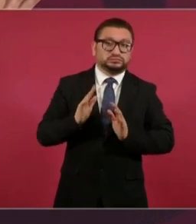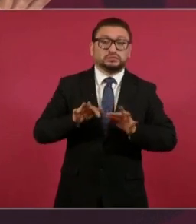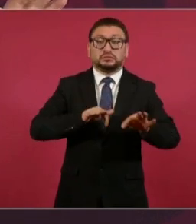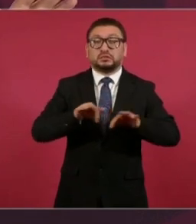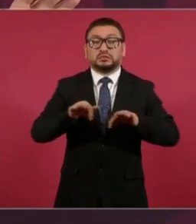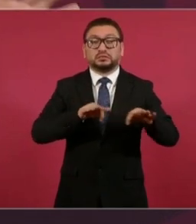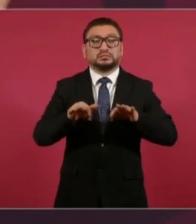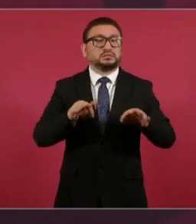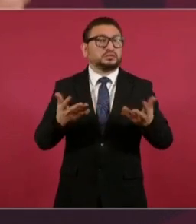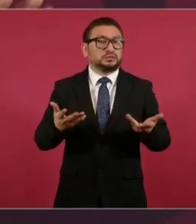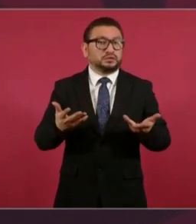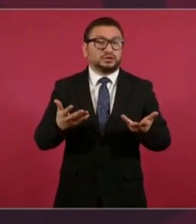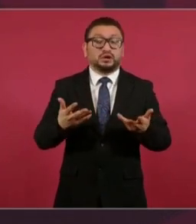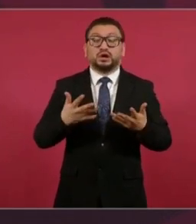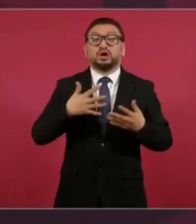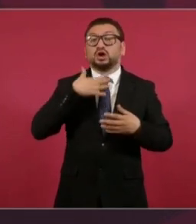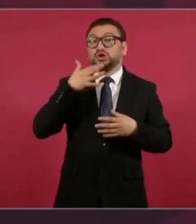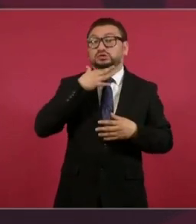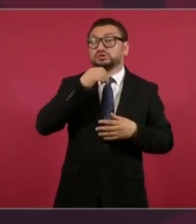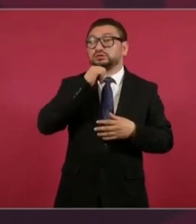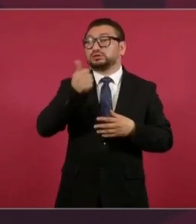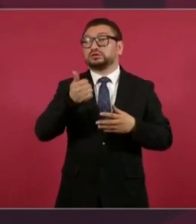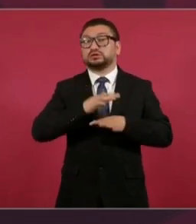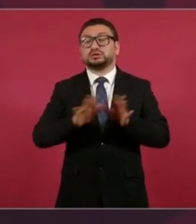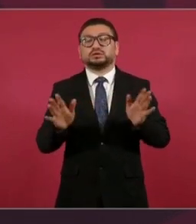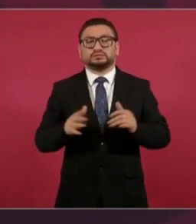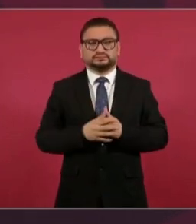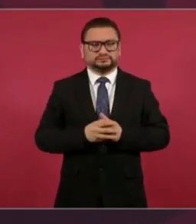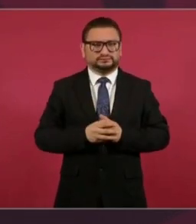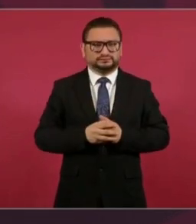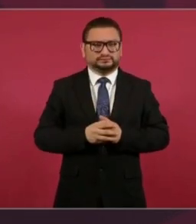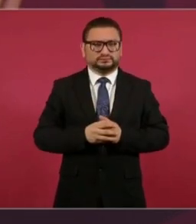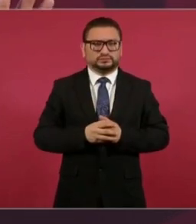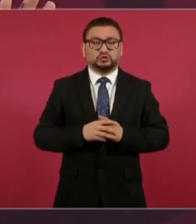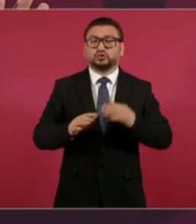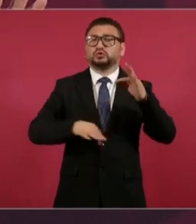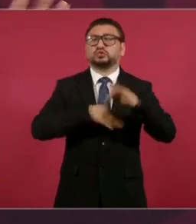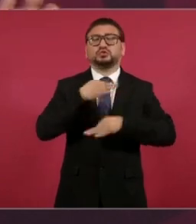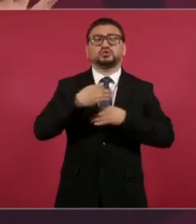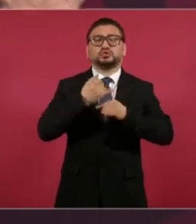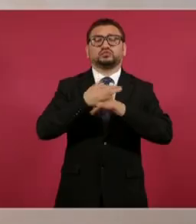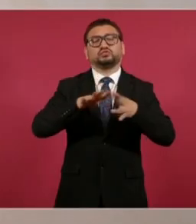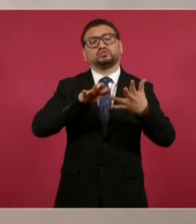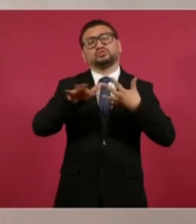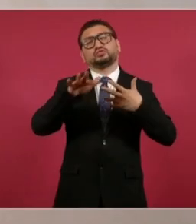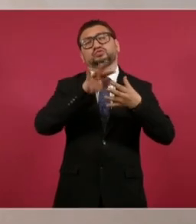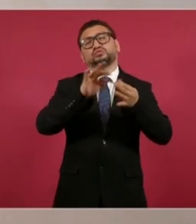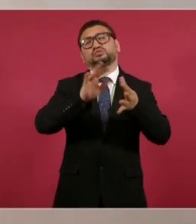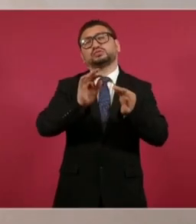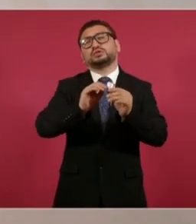simulaban ya no hay corrupción ya todo es transpar